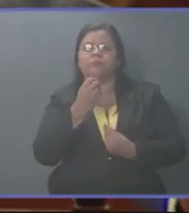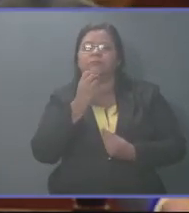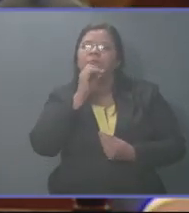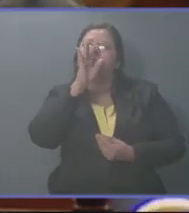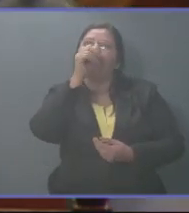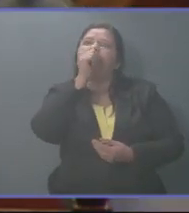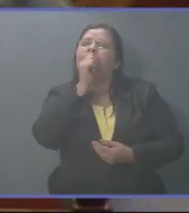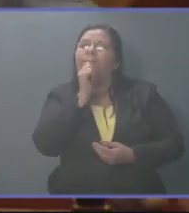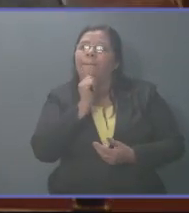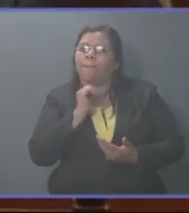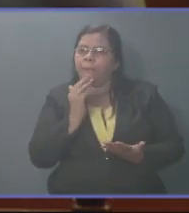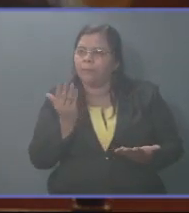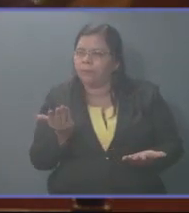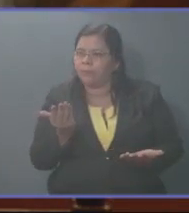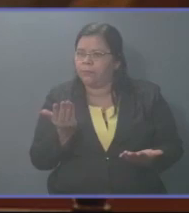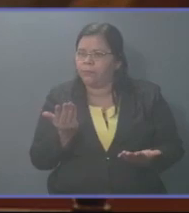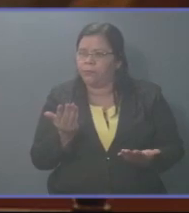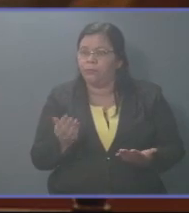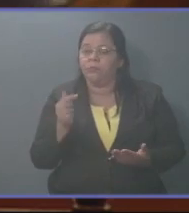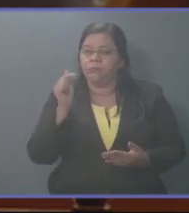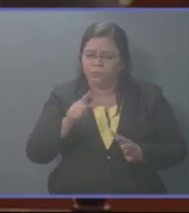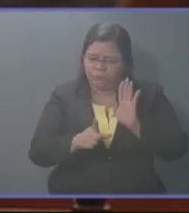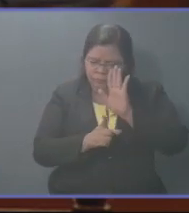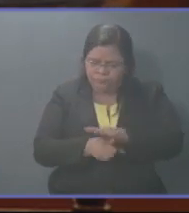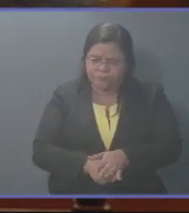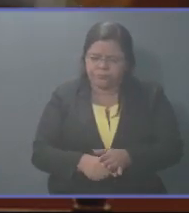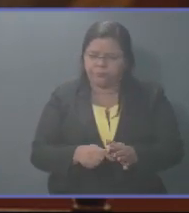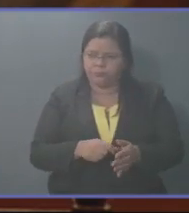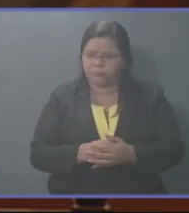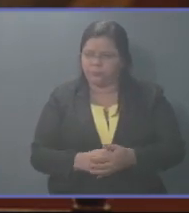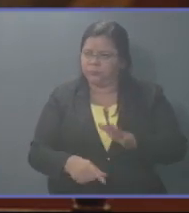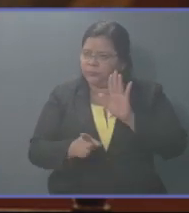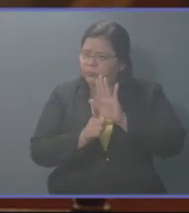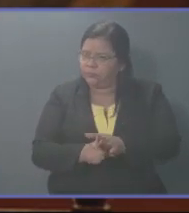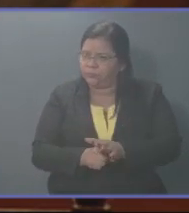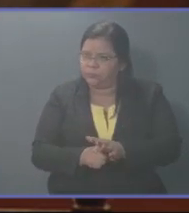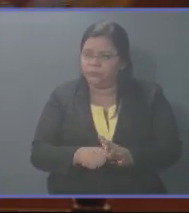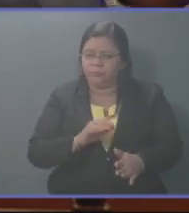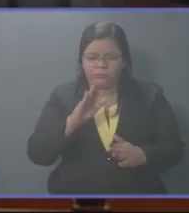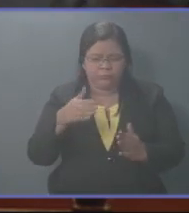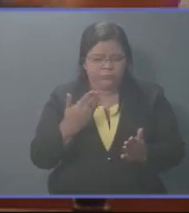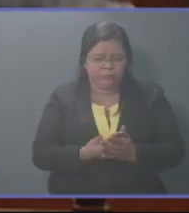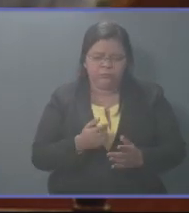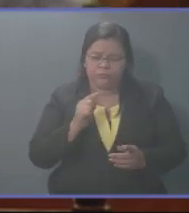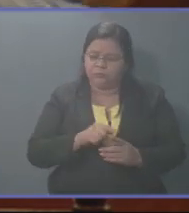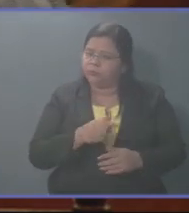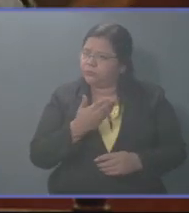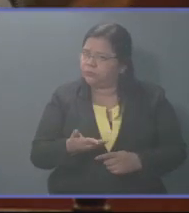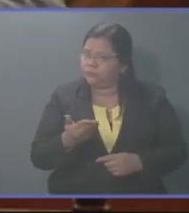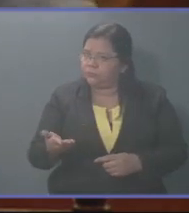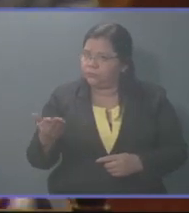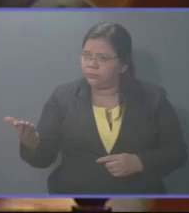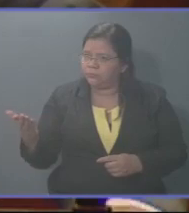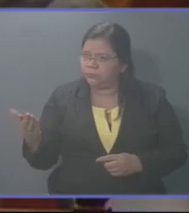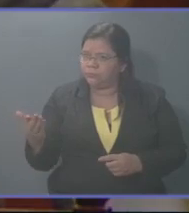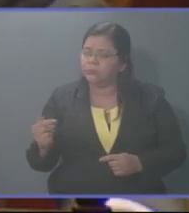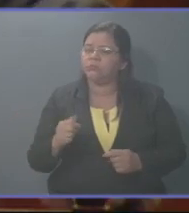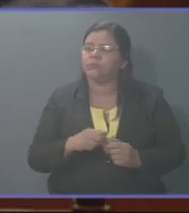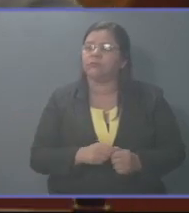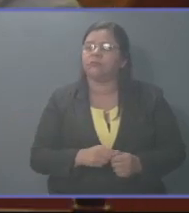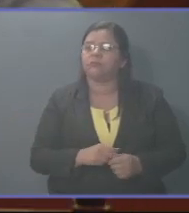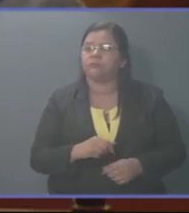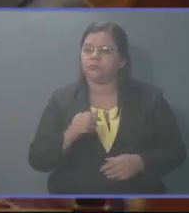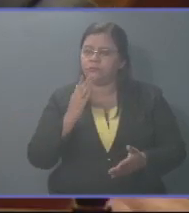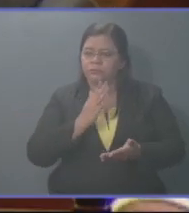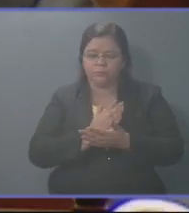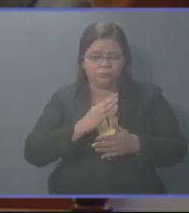paciencia. Fue la presión, fueron esos factores los que detuvieron